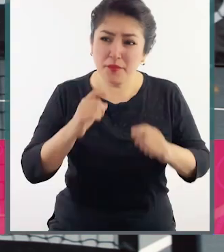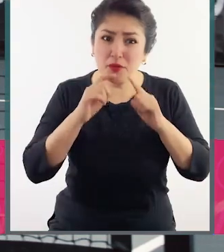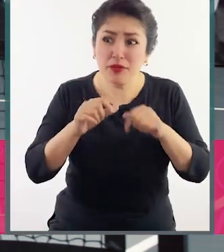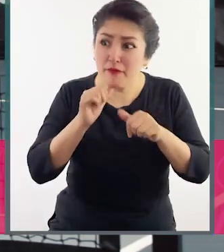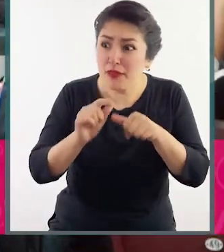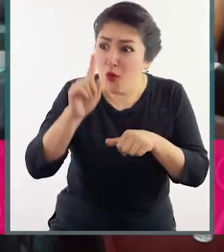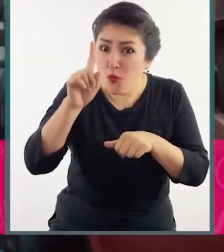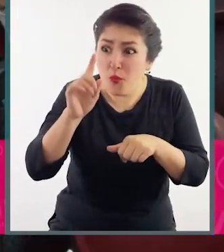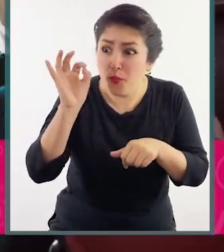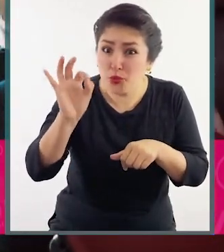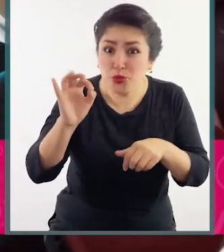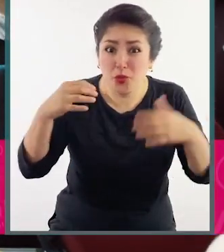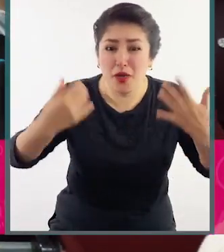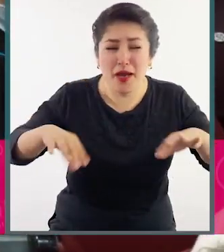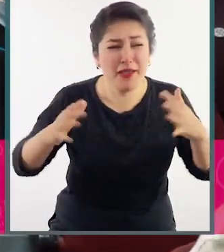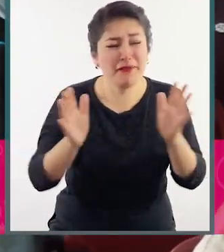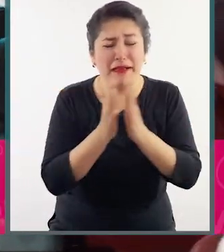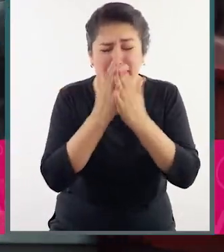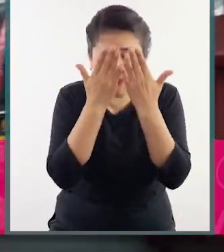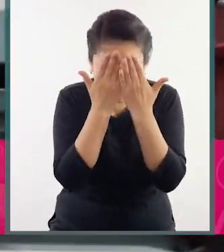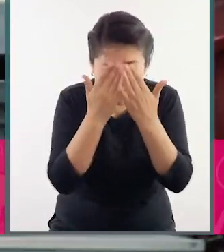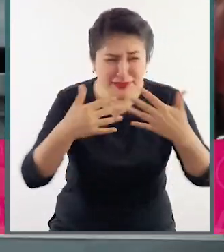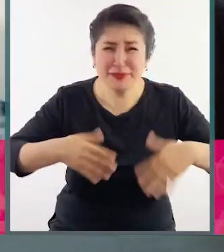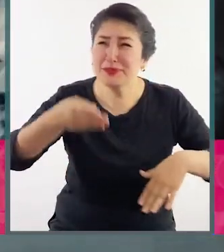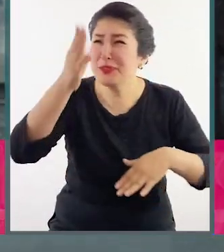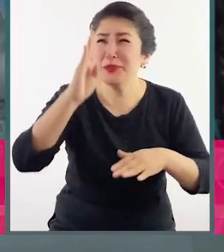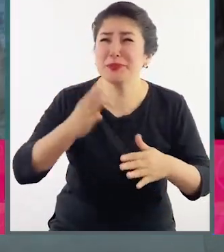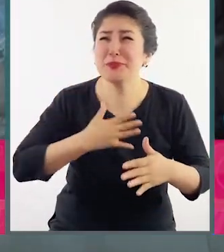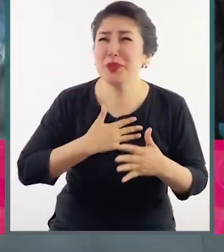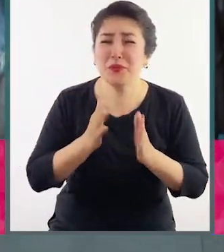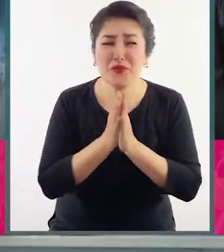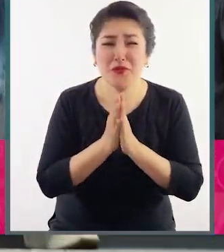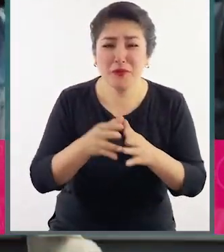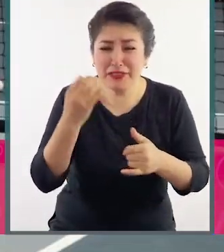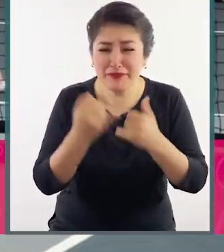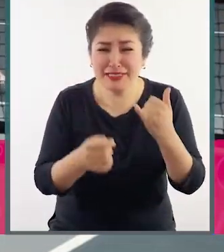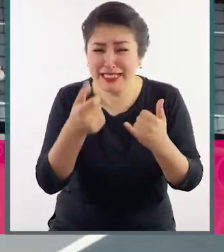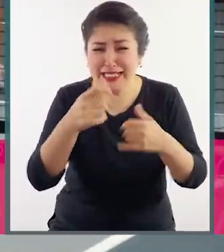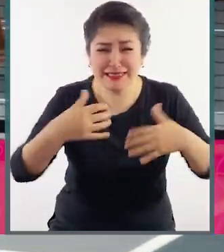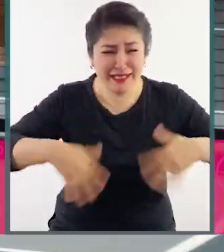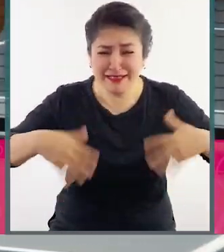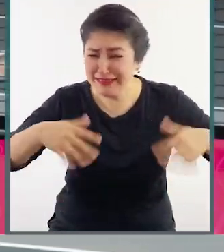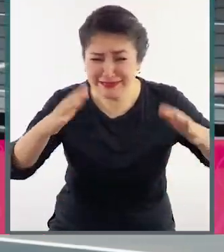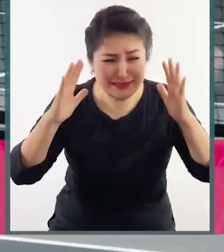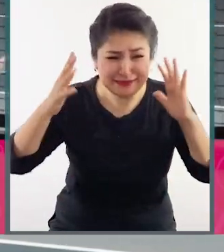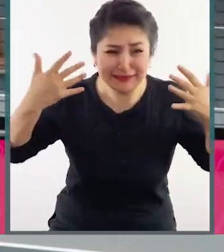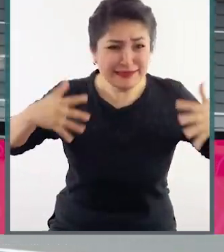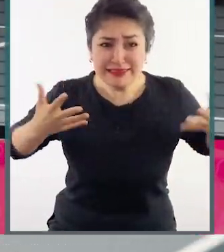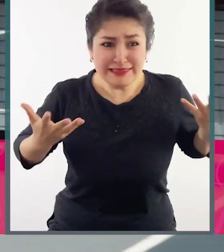¡Falta un punto! ¿Y gana? Sí, ¡ganamos, ganamos! ¡Ay, Dios mío! ¿Para pasar a la final? Sí, sí, sí.